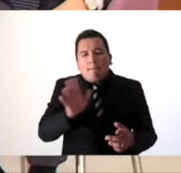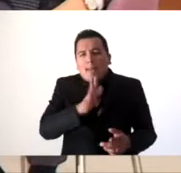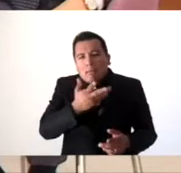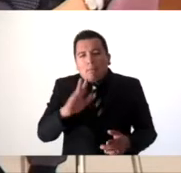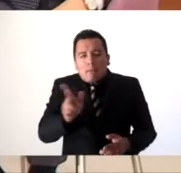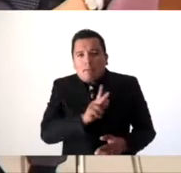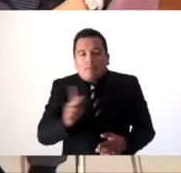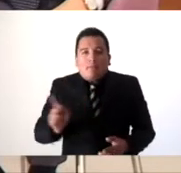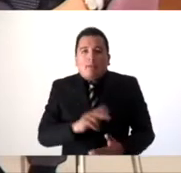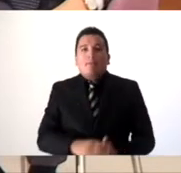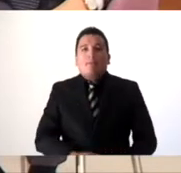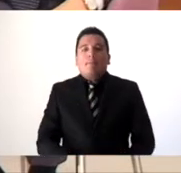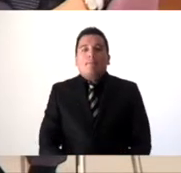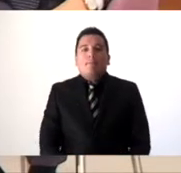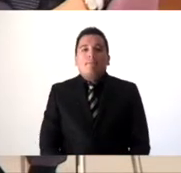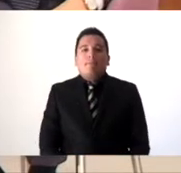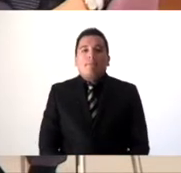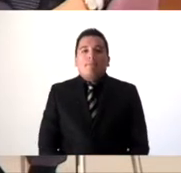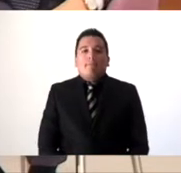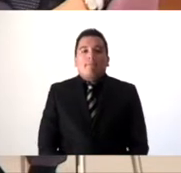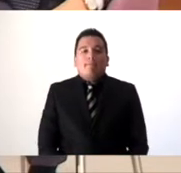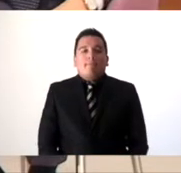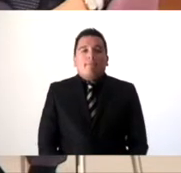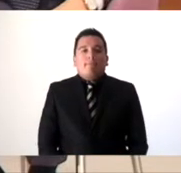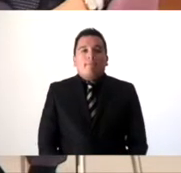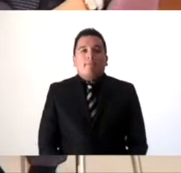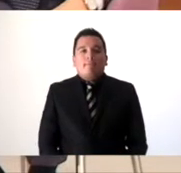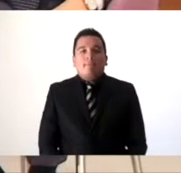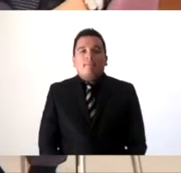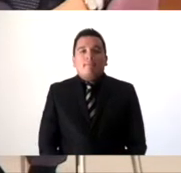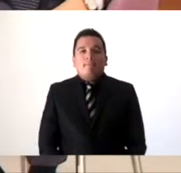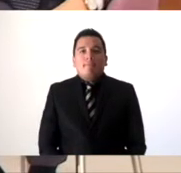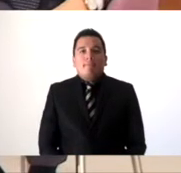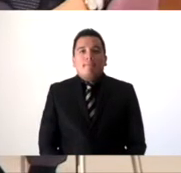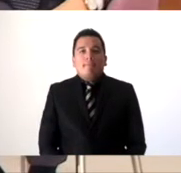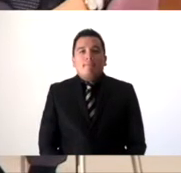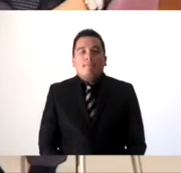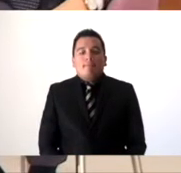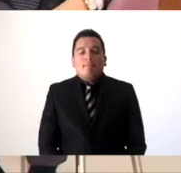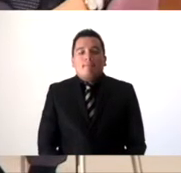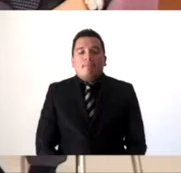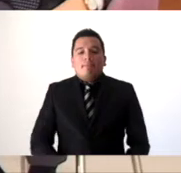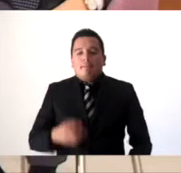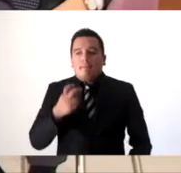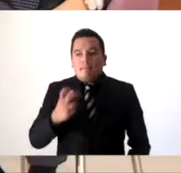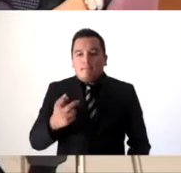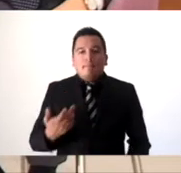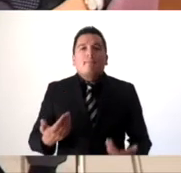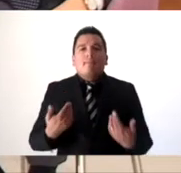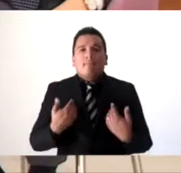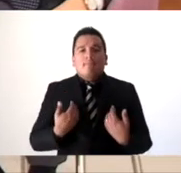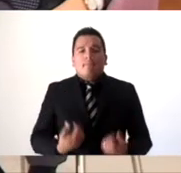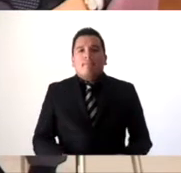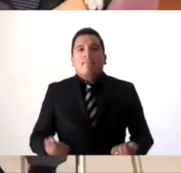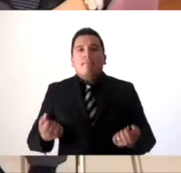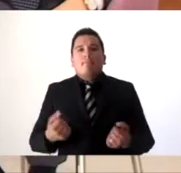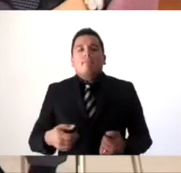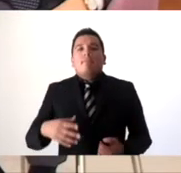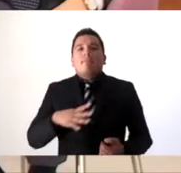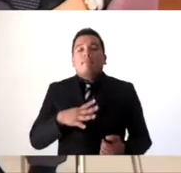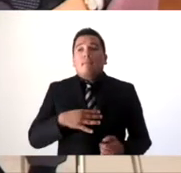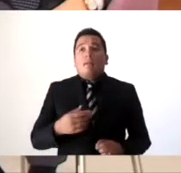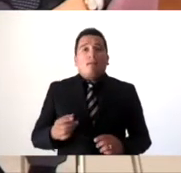hayan estándares más o menos parecidos. Así se fue, y me parece que ahora, después de que